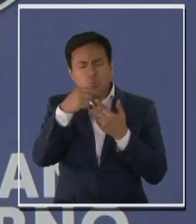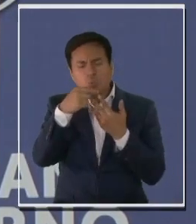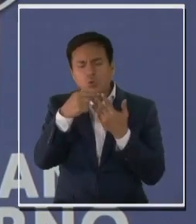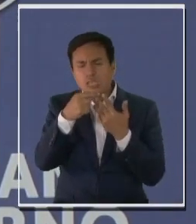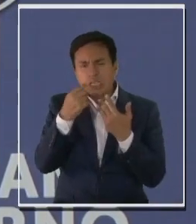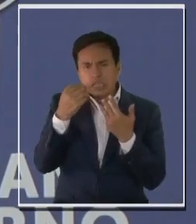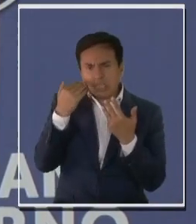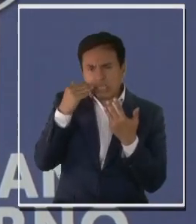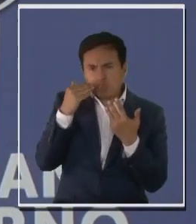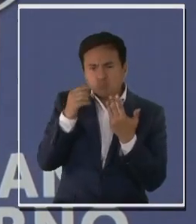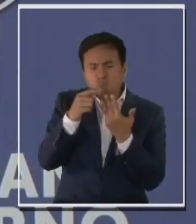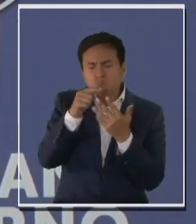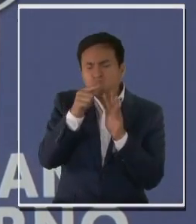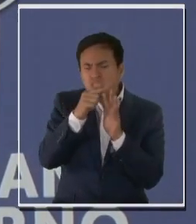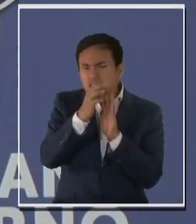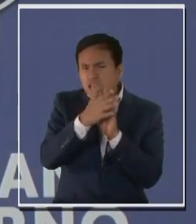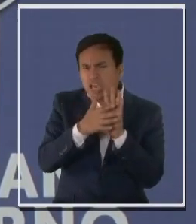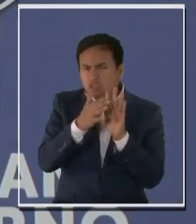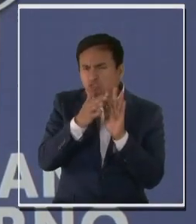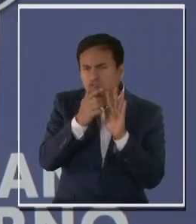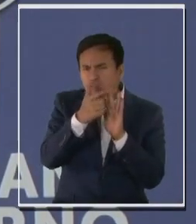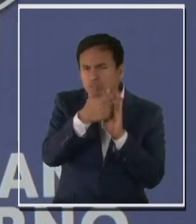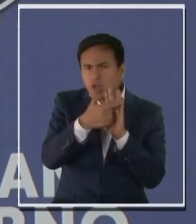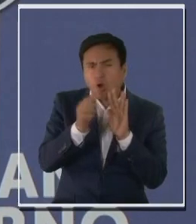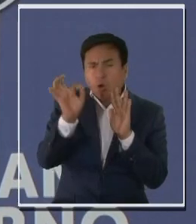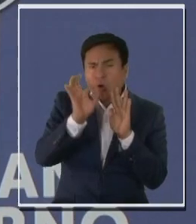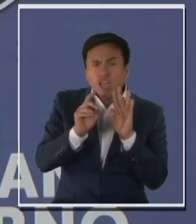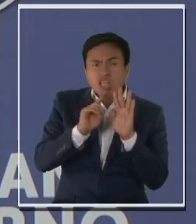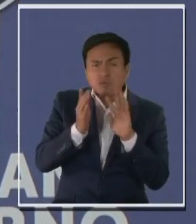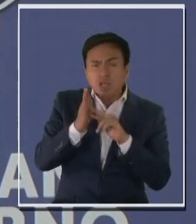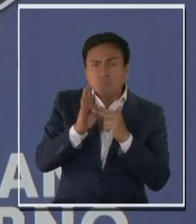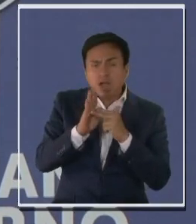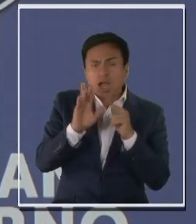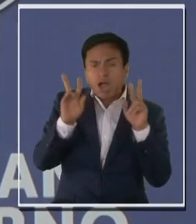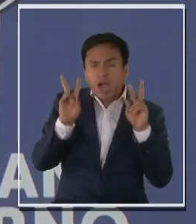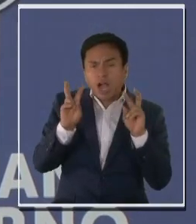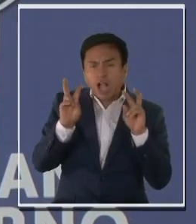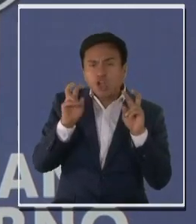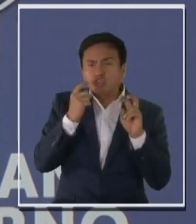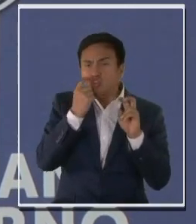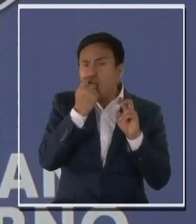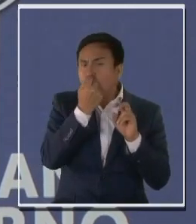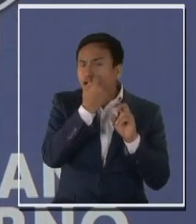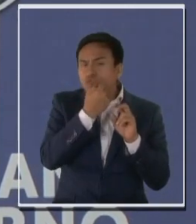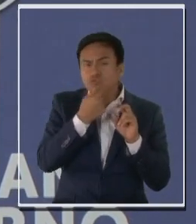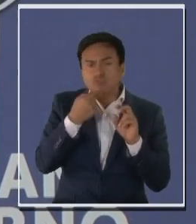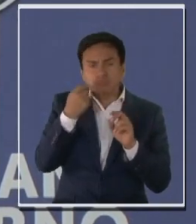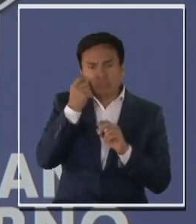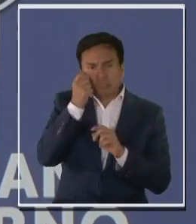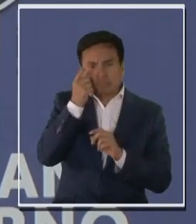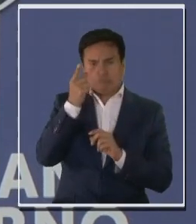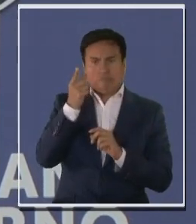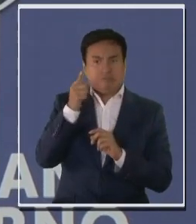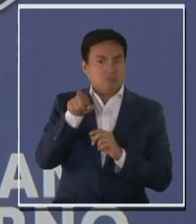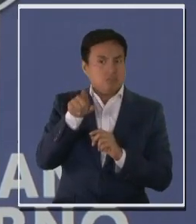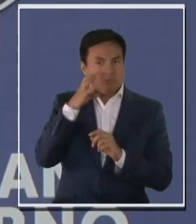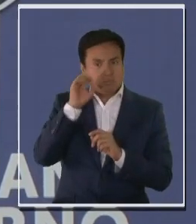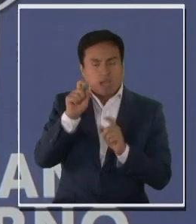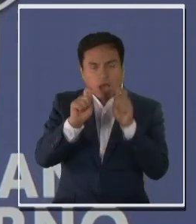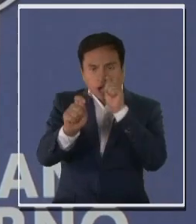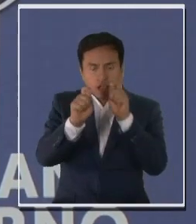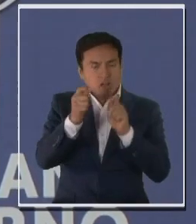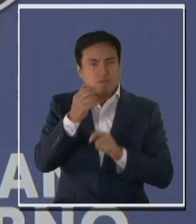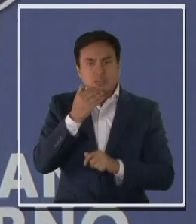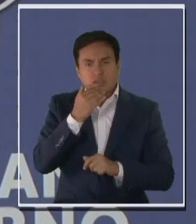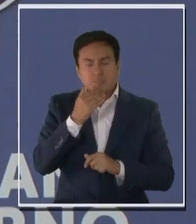pequeños de los deditos o de la superficie alrededor de los labios hace que sean un signo de alarma